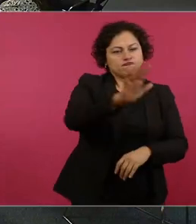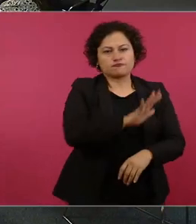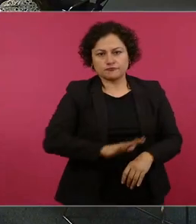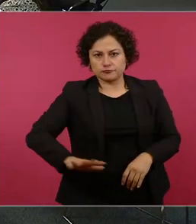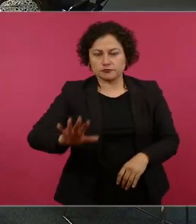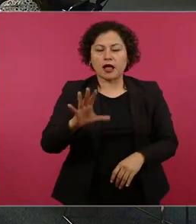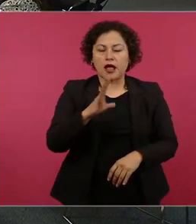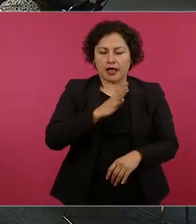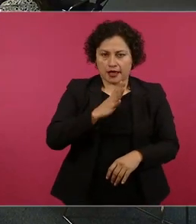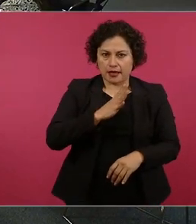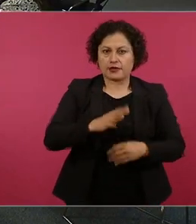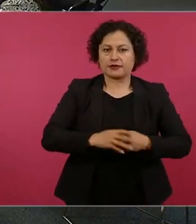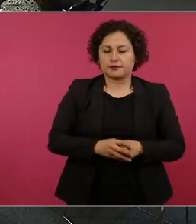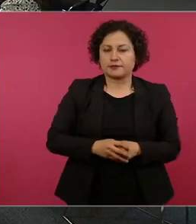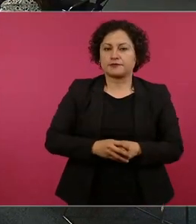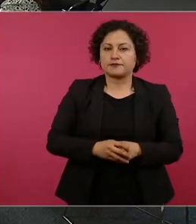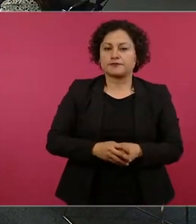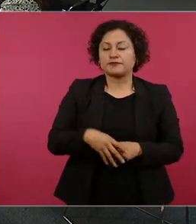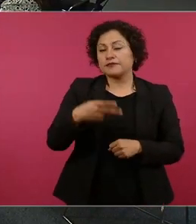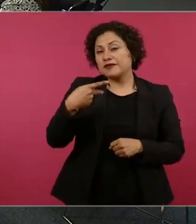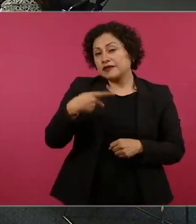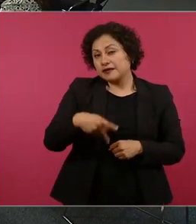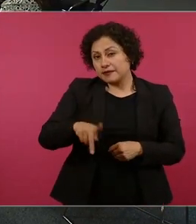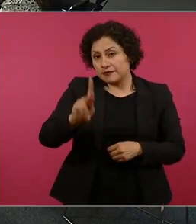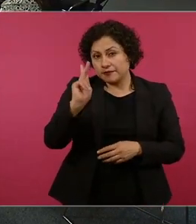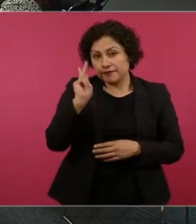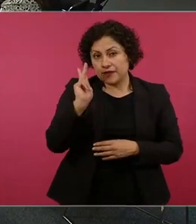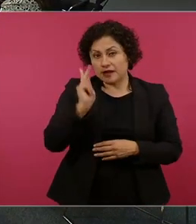pero es eh